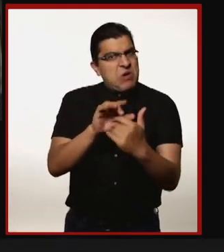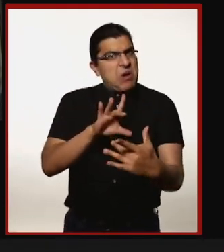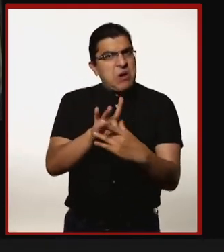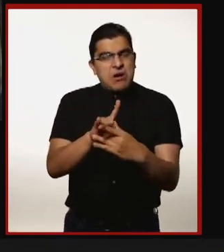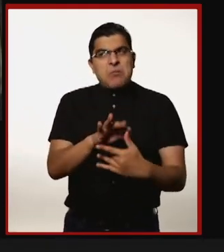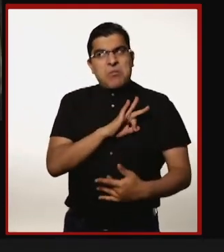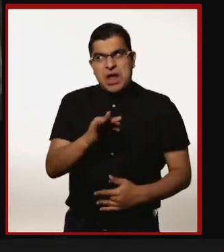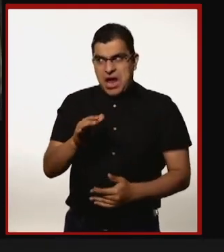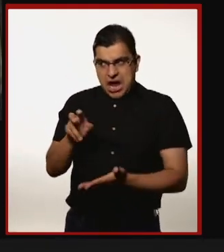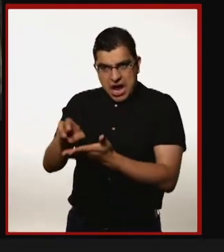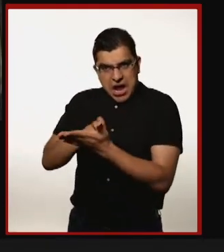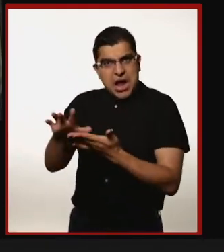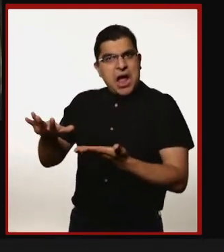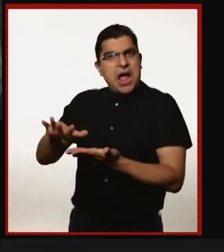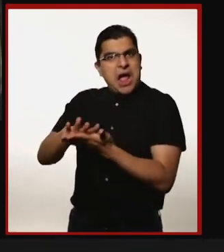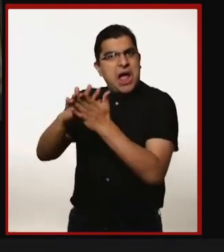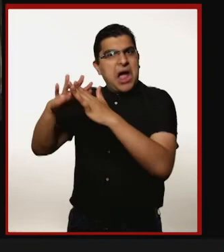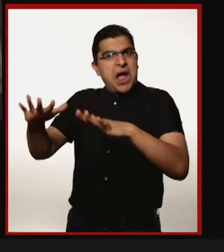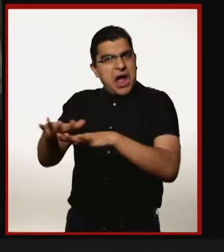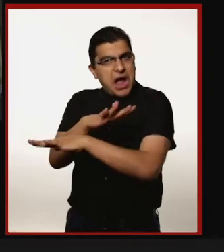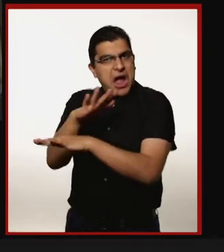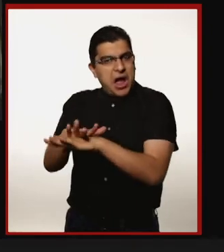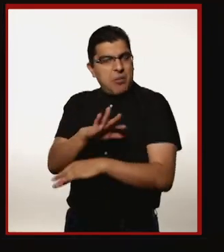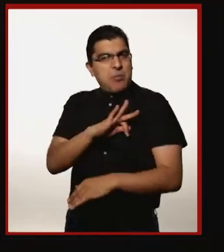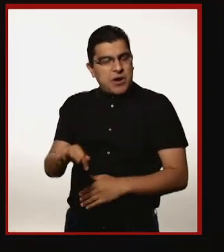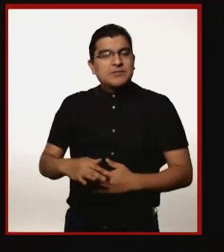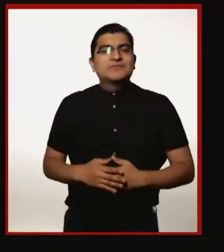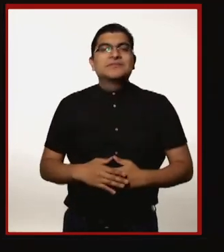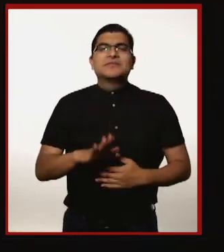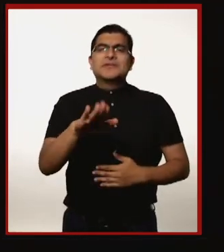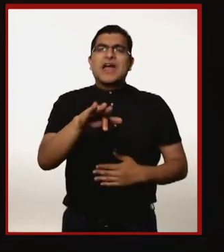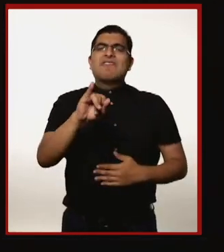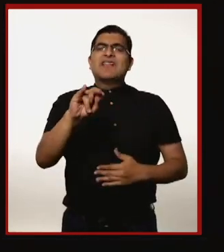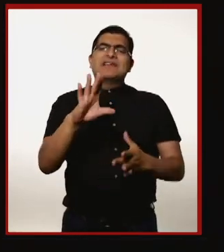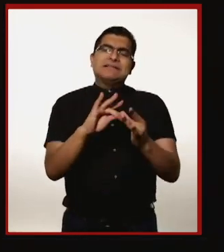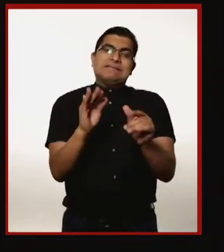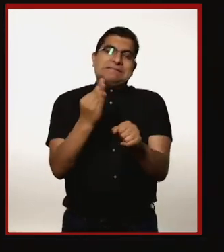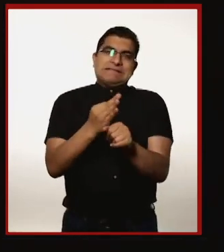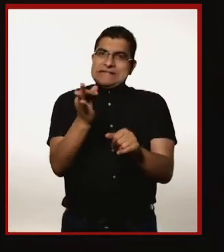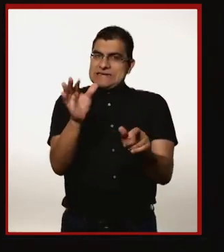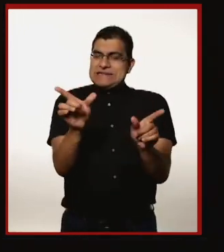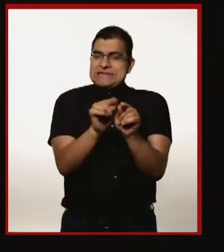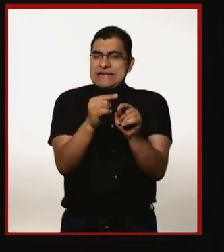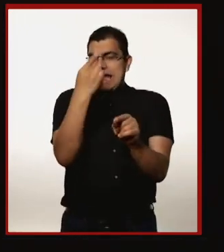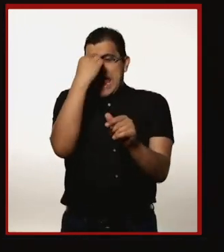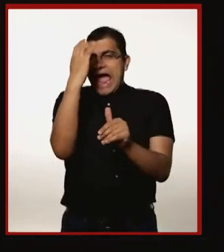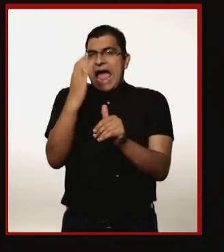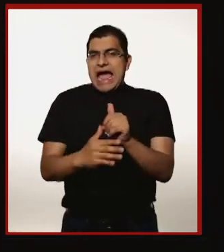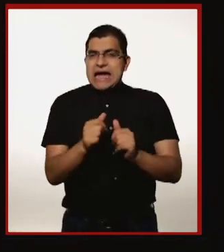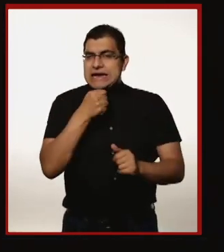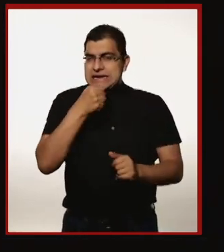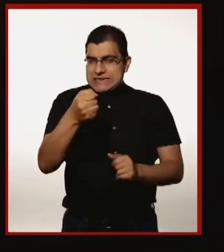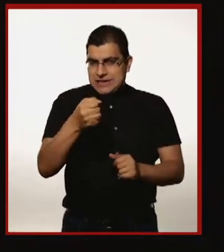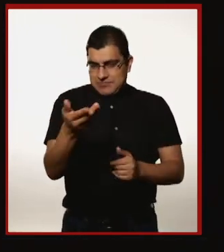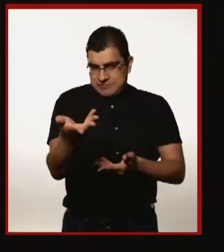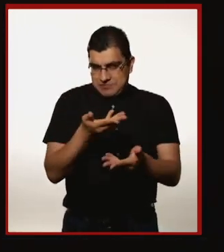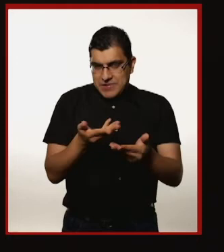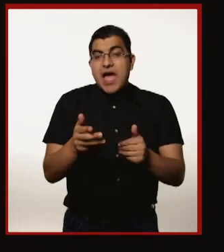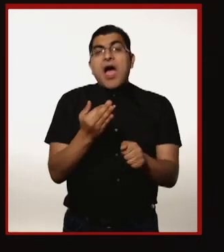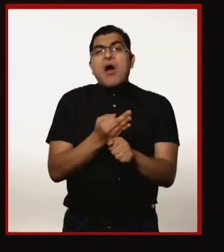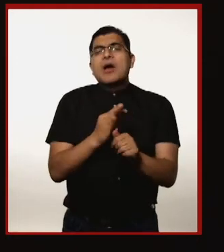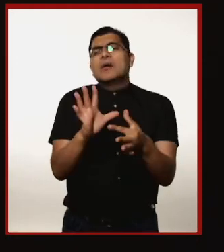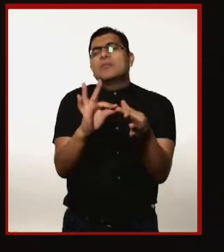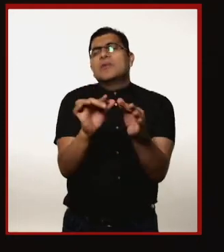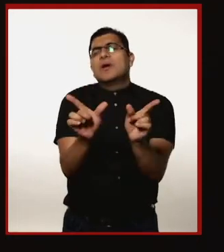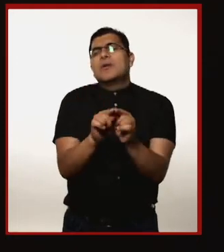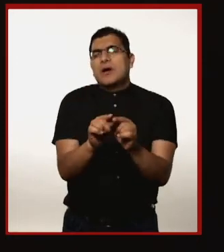y de capacidad respecto a ese cambio que podemos hacer. Oye, Felicitas, ya estamos a punto de concluir esta entrevista, pero justamente para